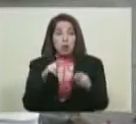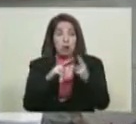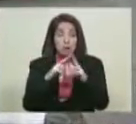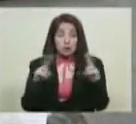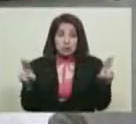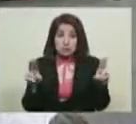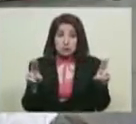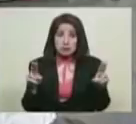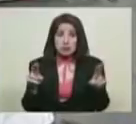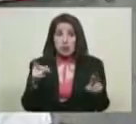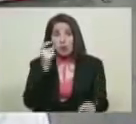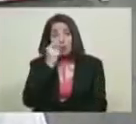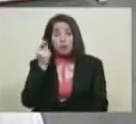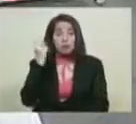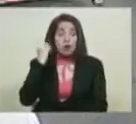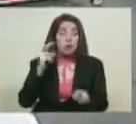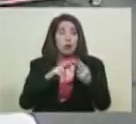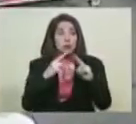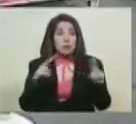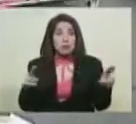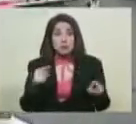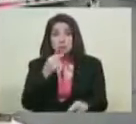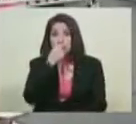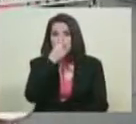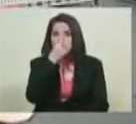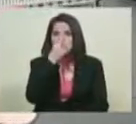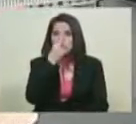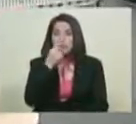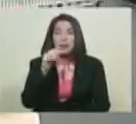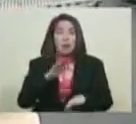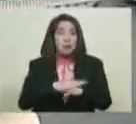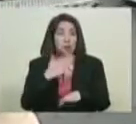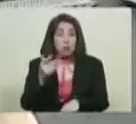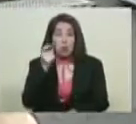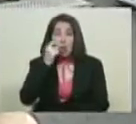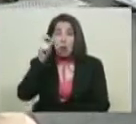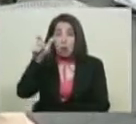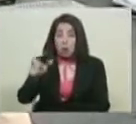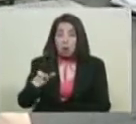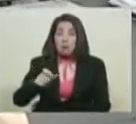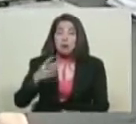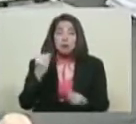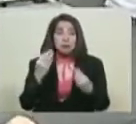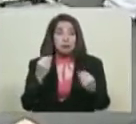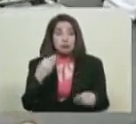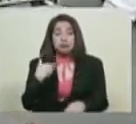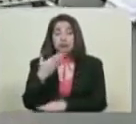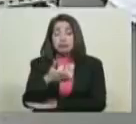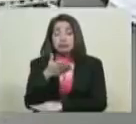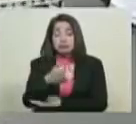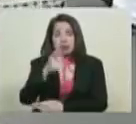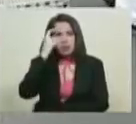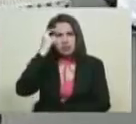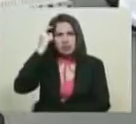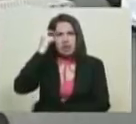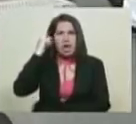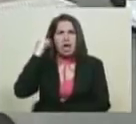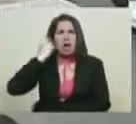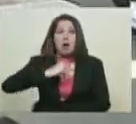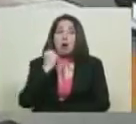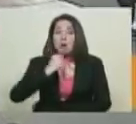y colombiana, porque él estuvo varios días en Bogotá, porque se estaba dando un congreso de